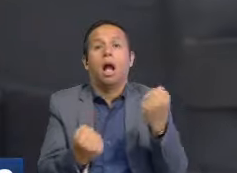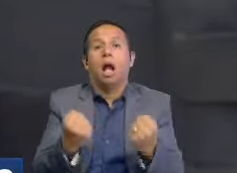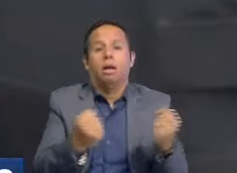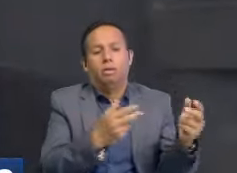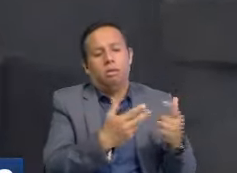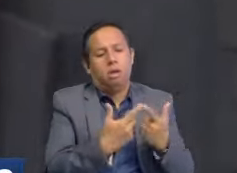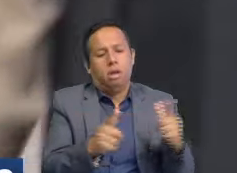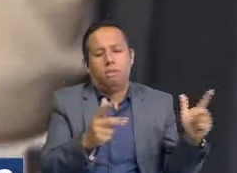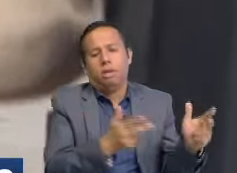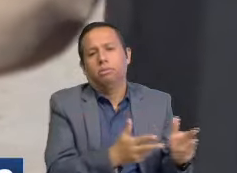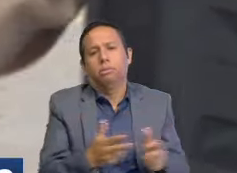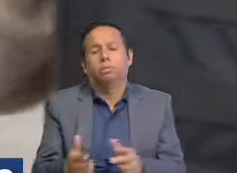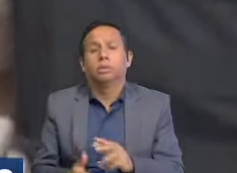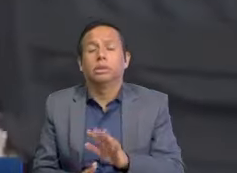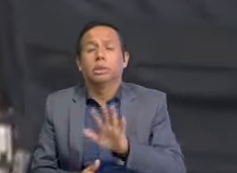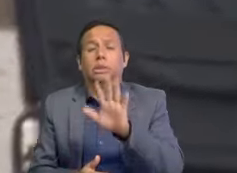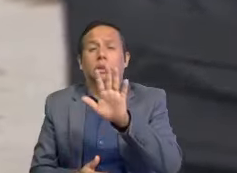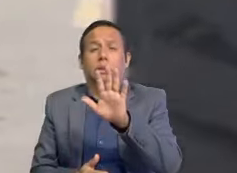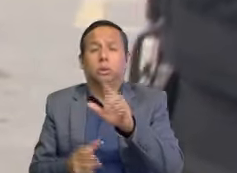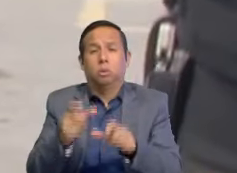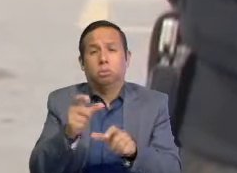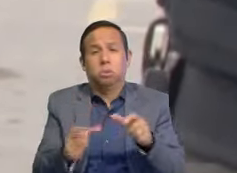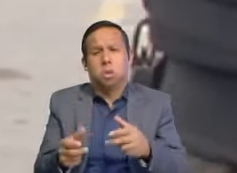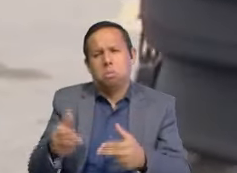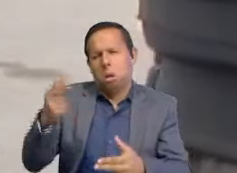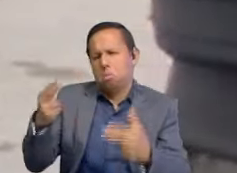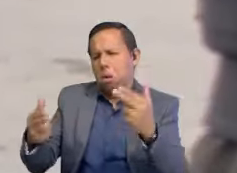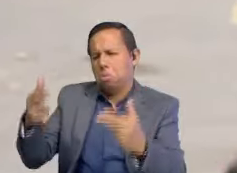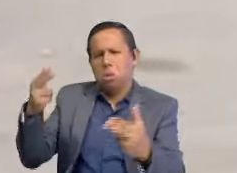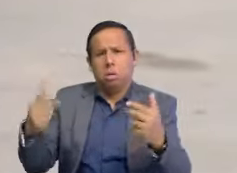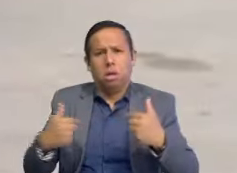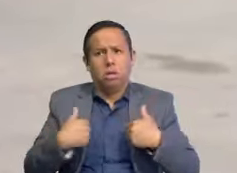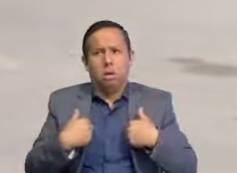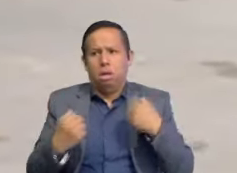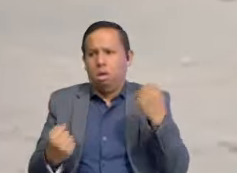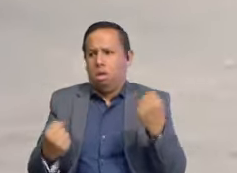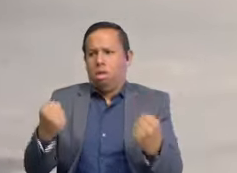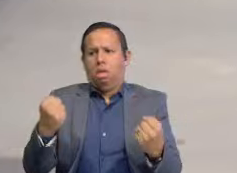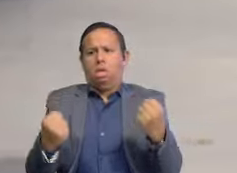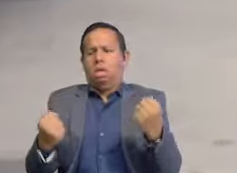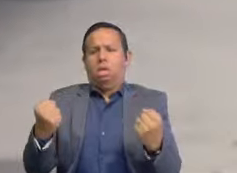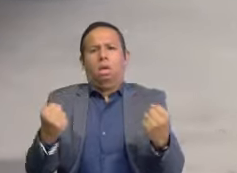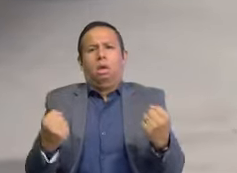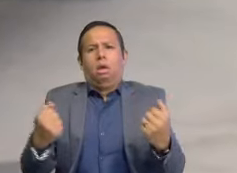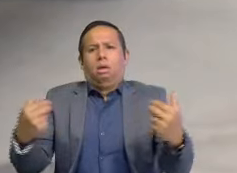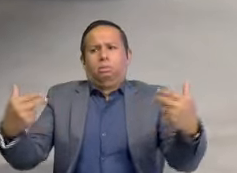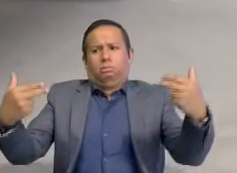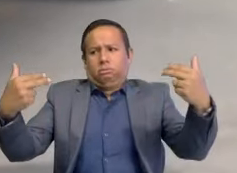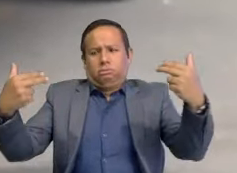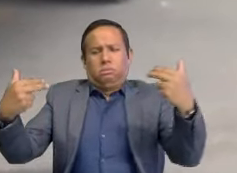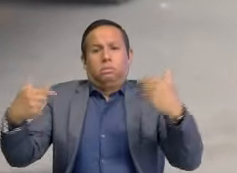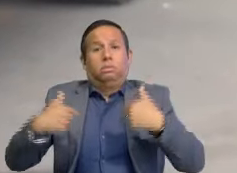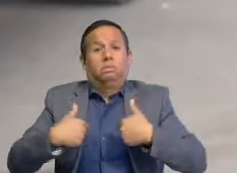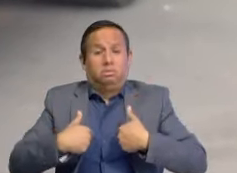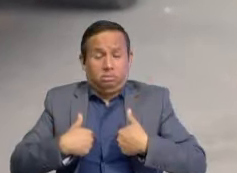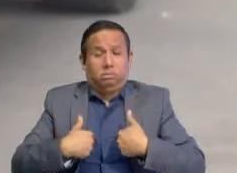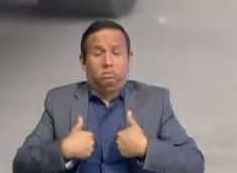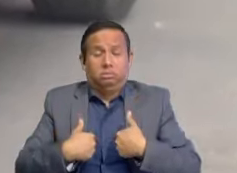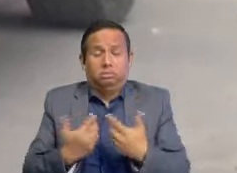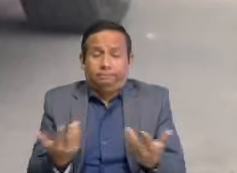5 hombres armados me dispararon y luego me cerraron el vehículo como iba pesado. No fue gran